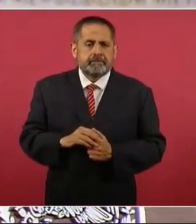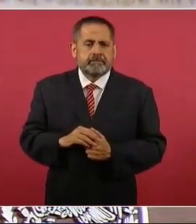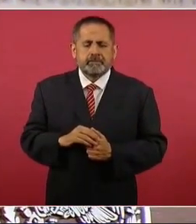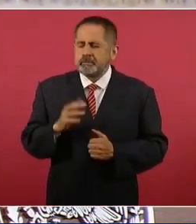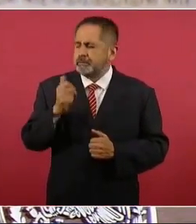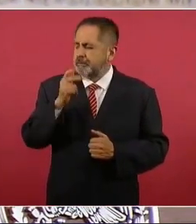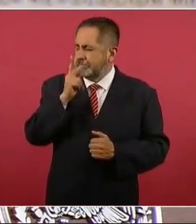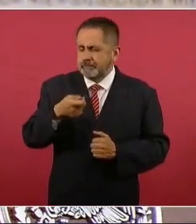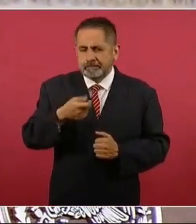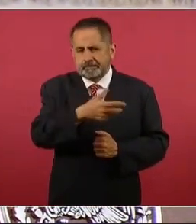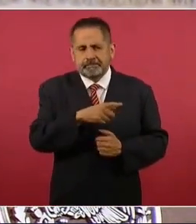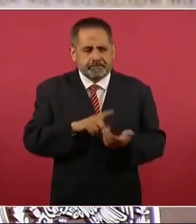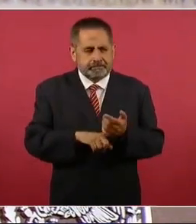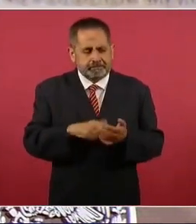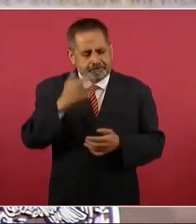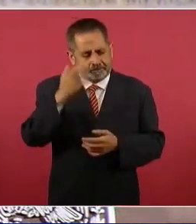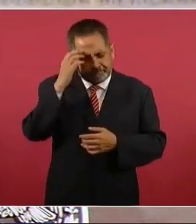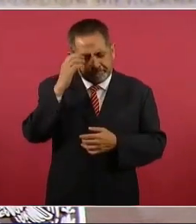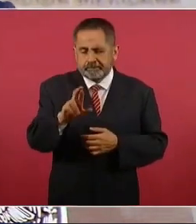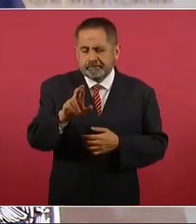¿cuál otro? Retrógradas,